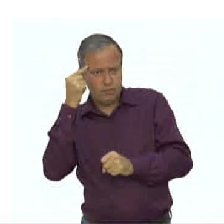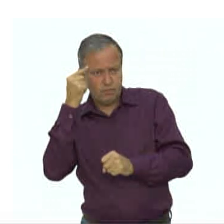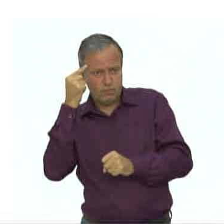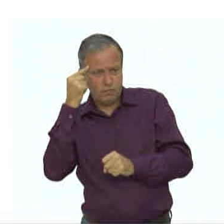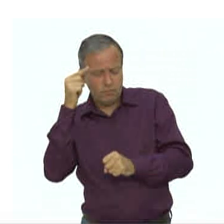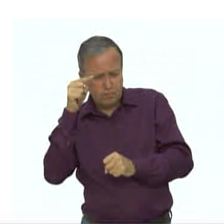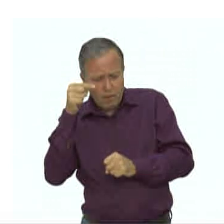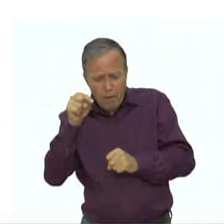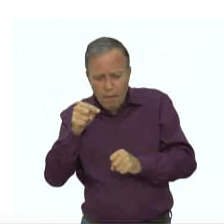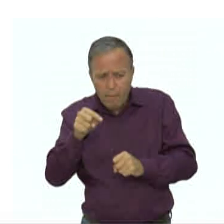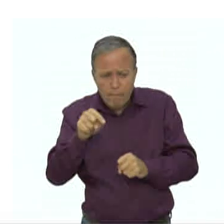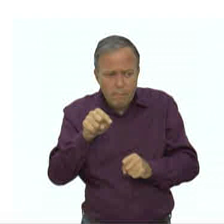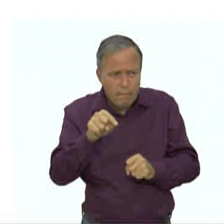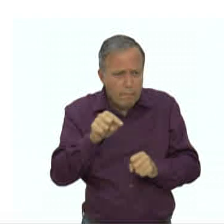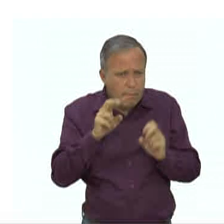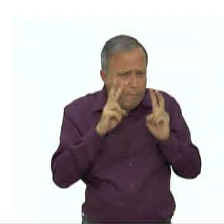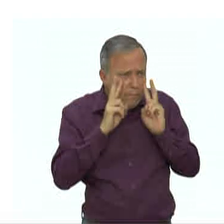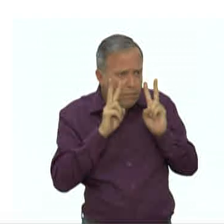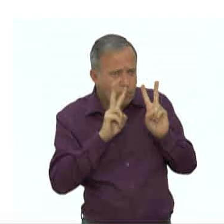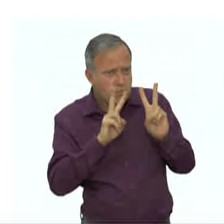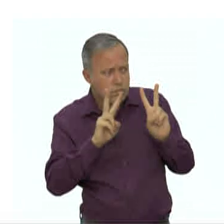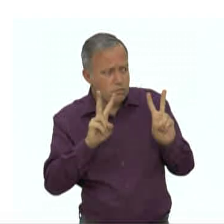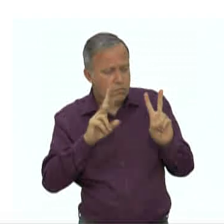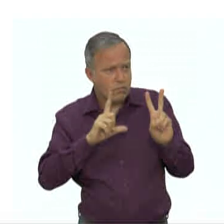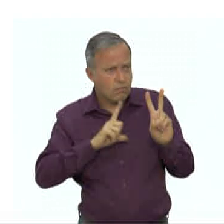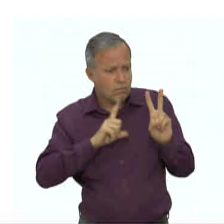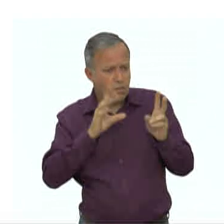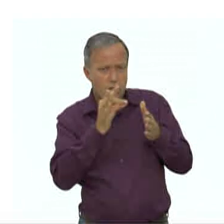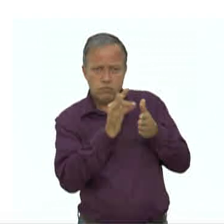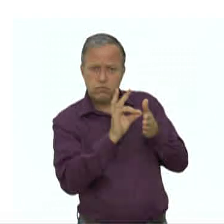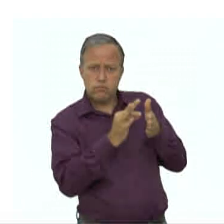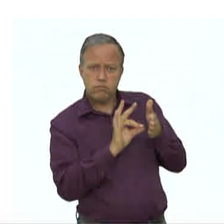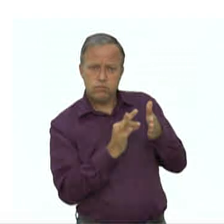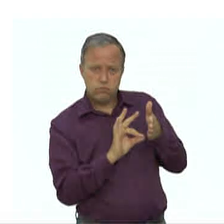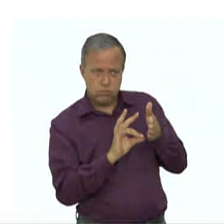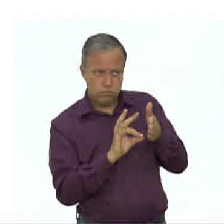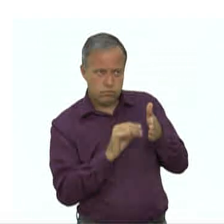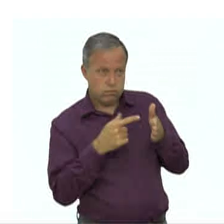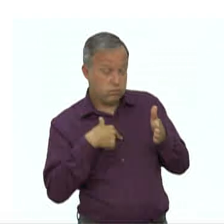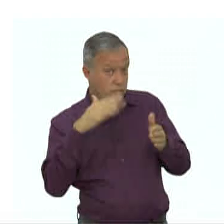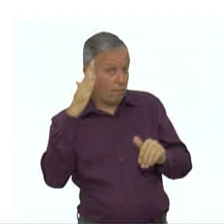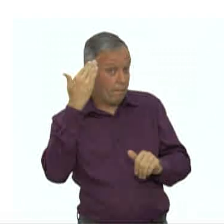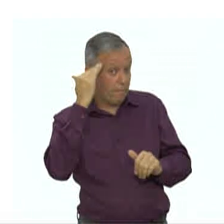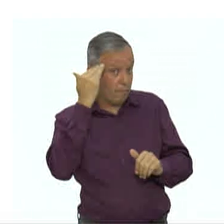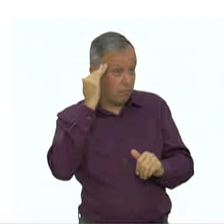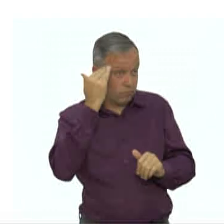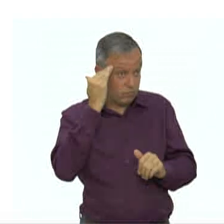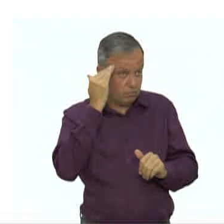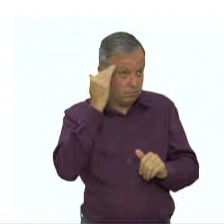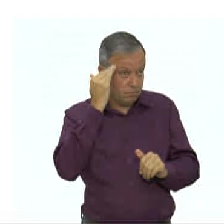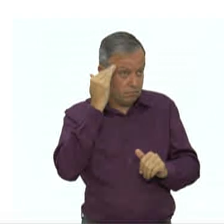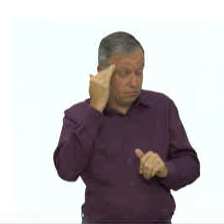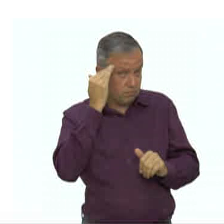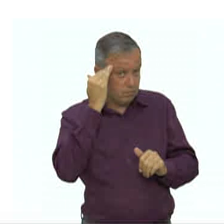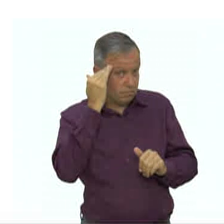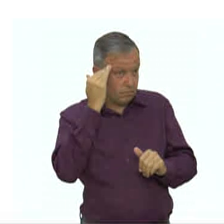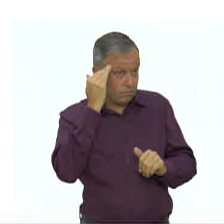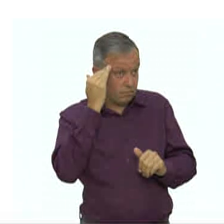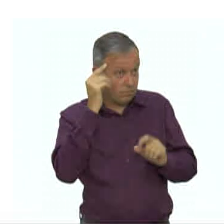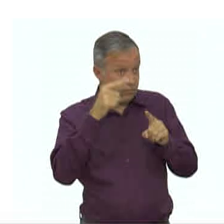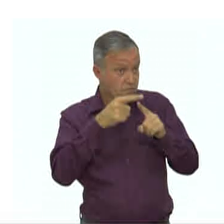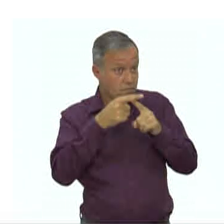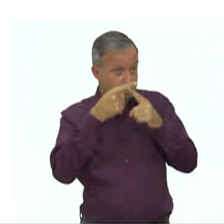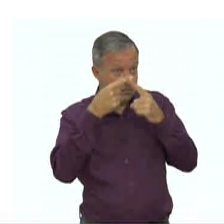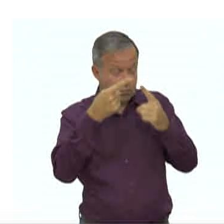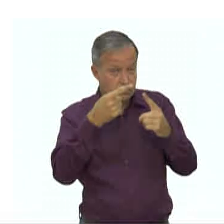profundizar la huella, me hice escritor, o intenté serlo. Mis trabajos más